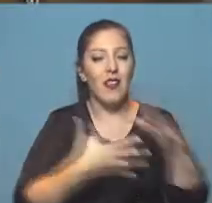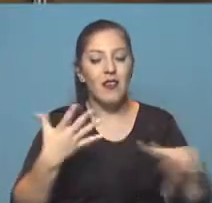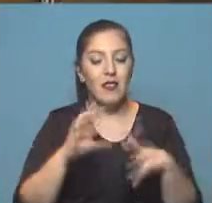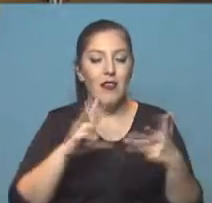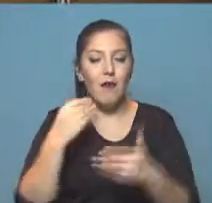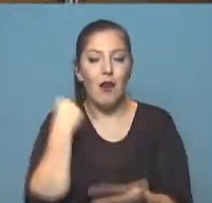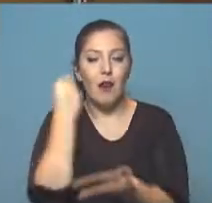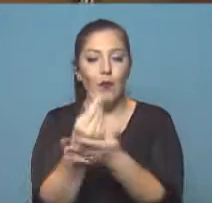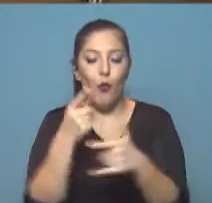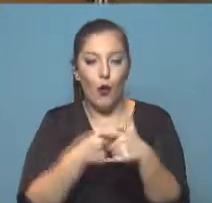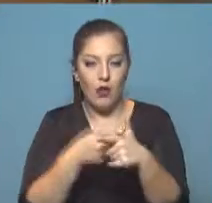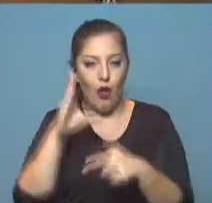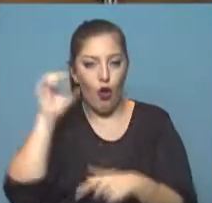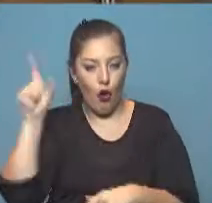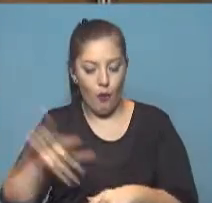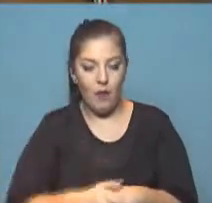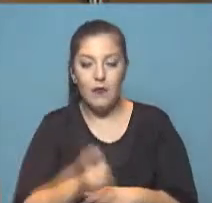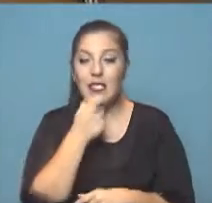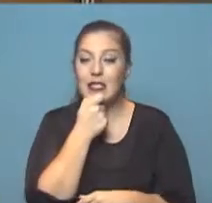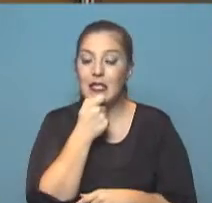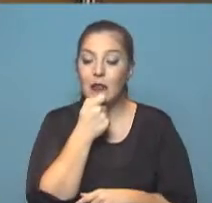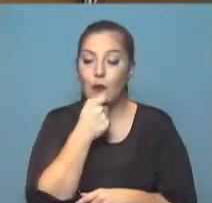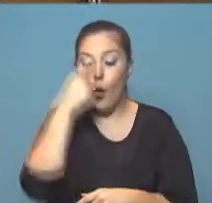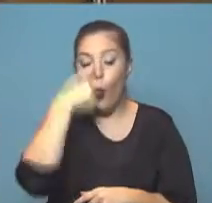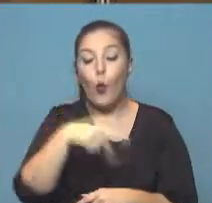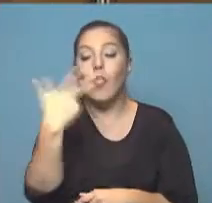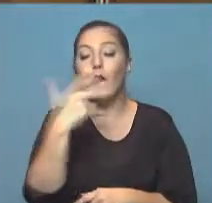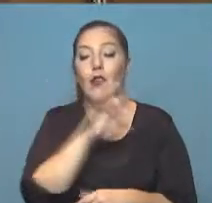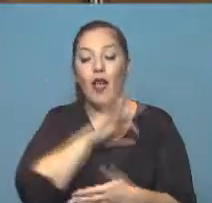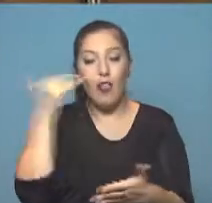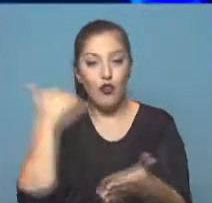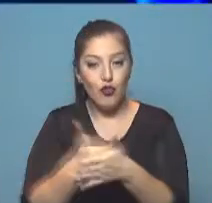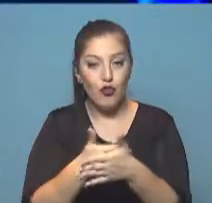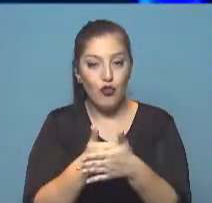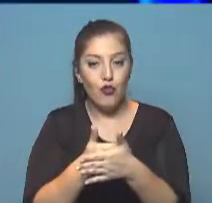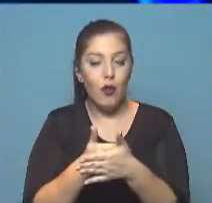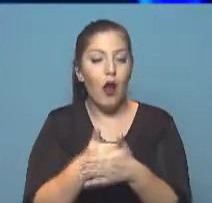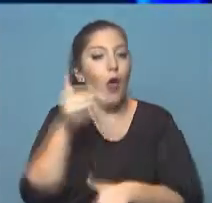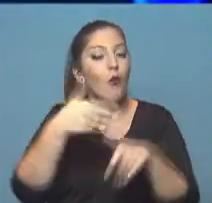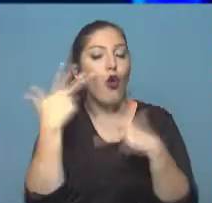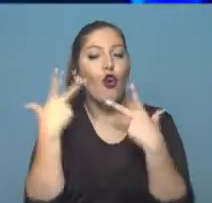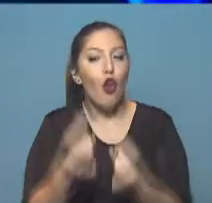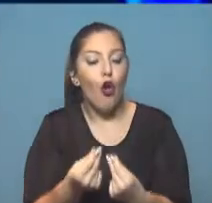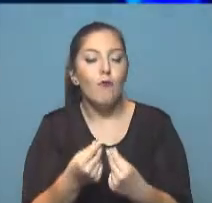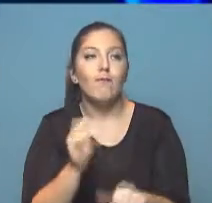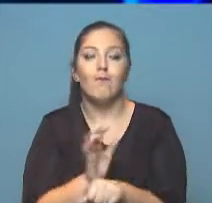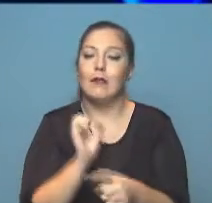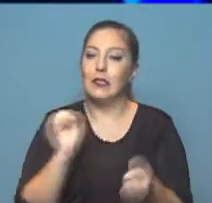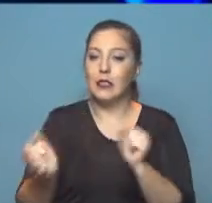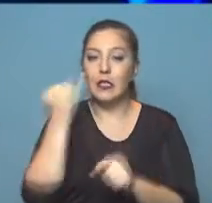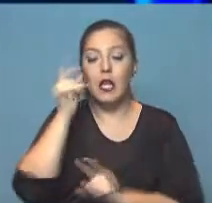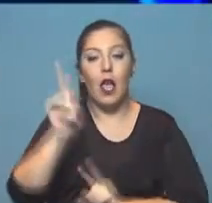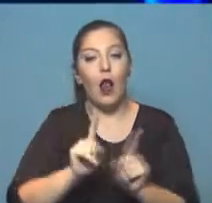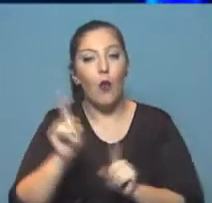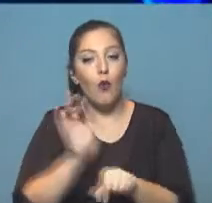de representación política en Colombia. Si uno toma los últimos 30 años, los niveles de abstención han sido inquietantes y en algunos